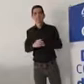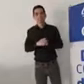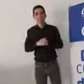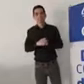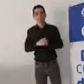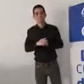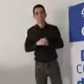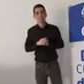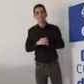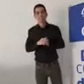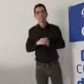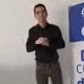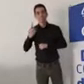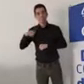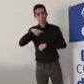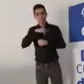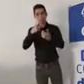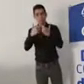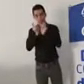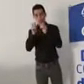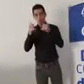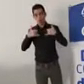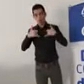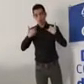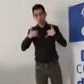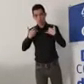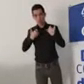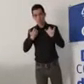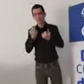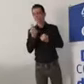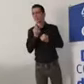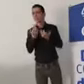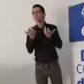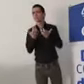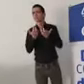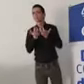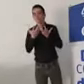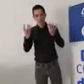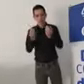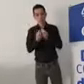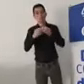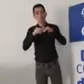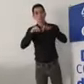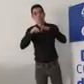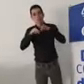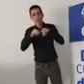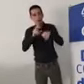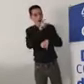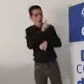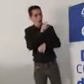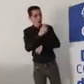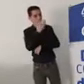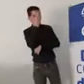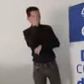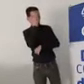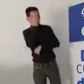trabajar con jóvenes pues hay que, digamos, dimensionar y reconocer precisamente en el territorio, no desde la capital. Es como